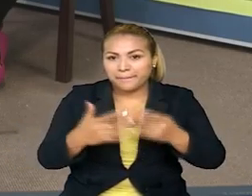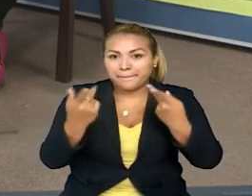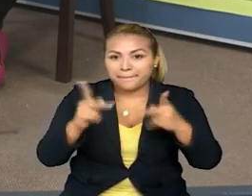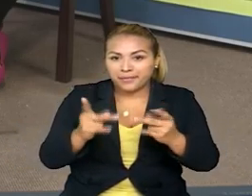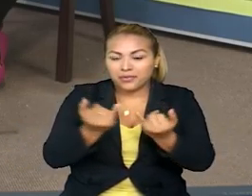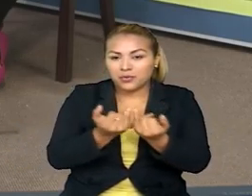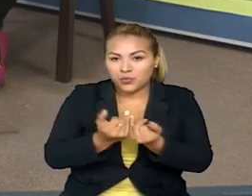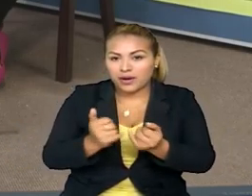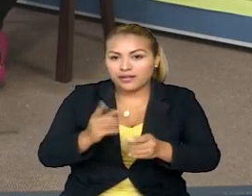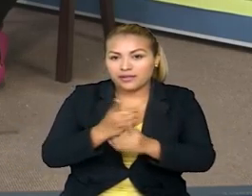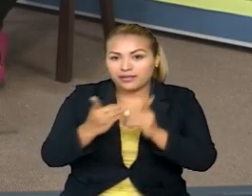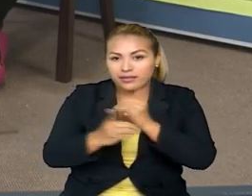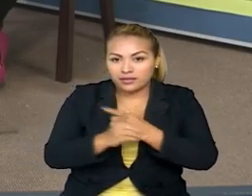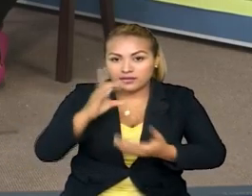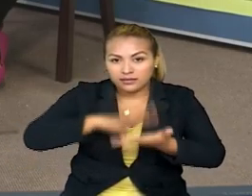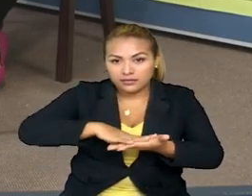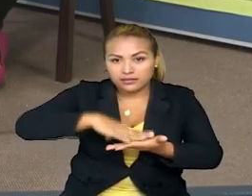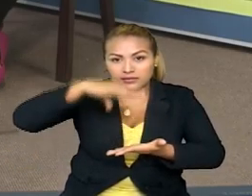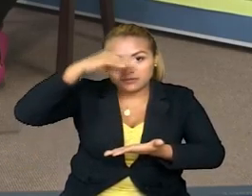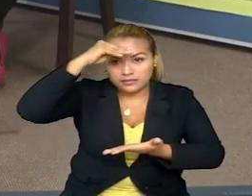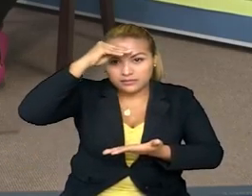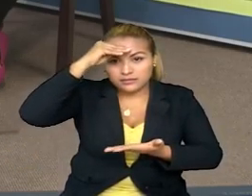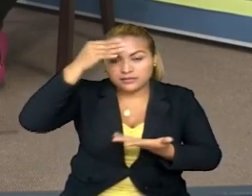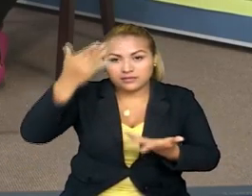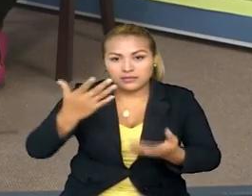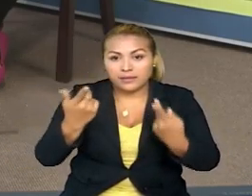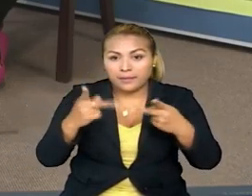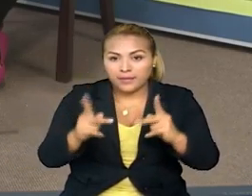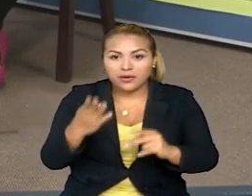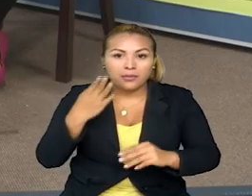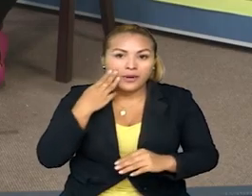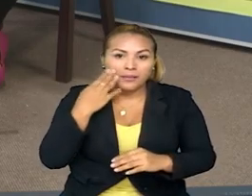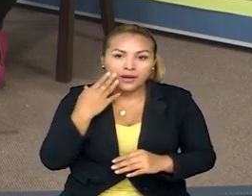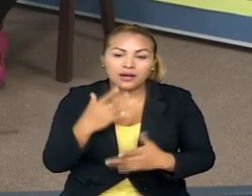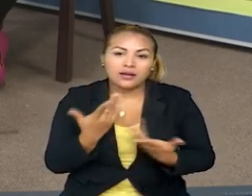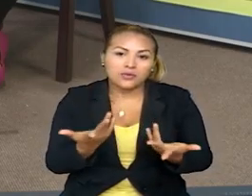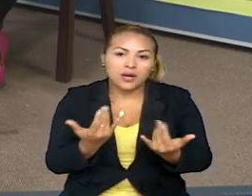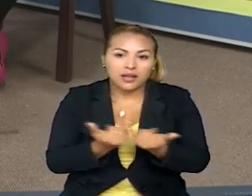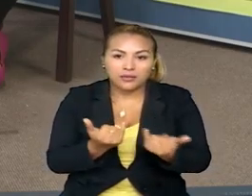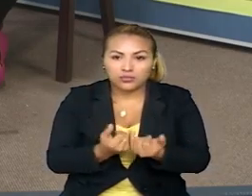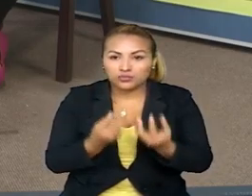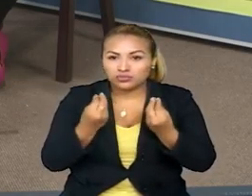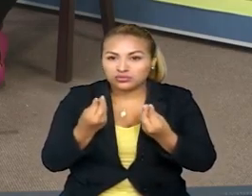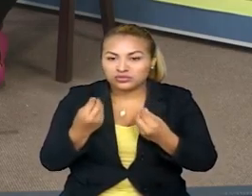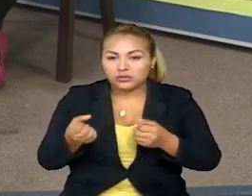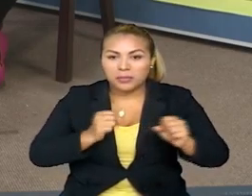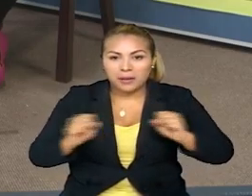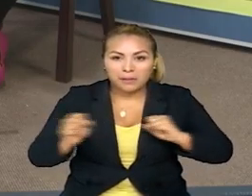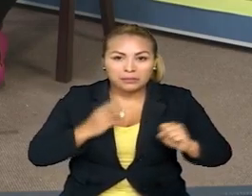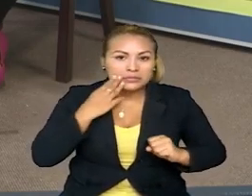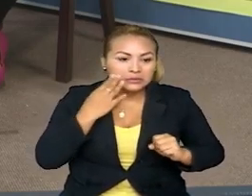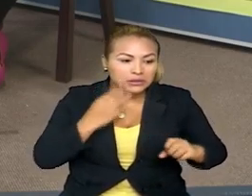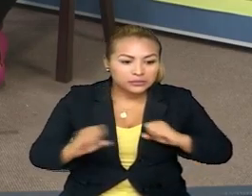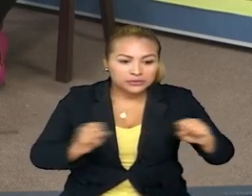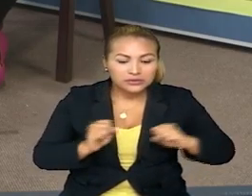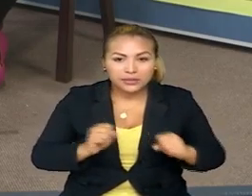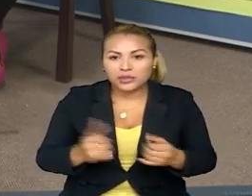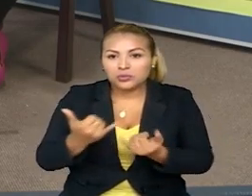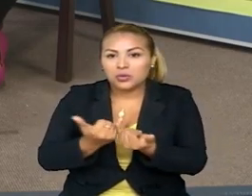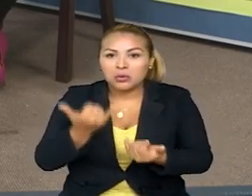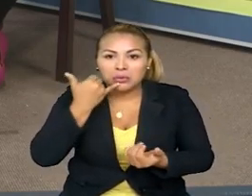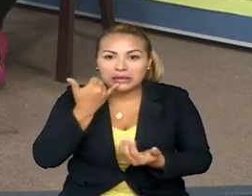primero tienen que aprender pero como la mamá está apurada con oficios de la casa entonces más fácil tomar células jugar